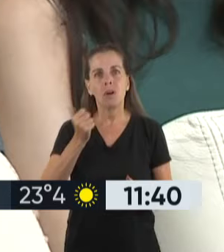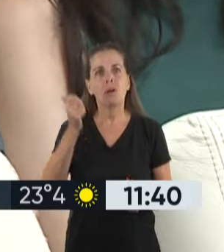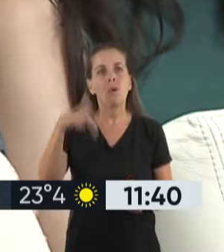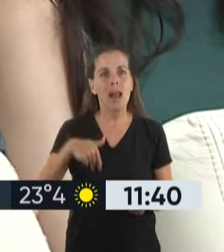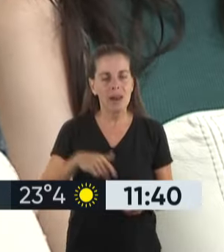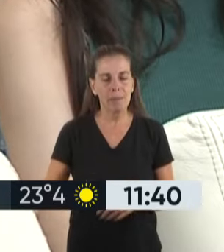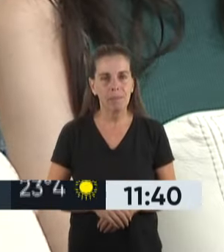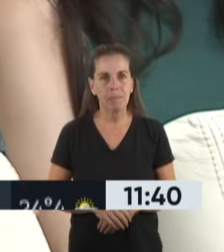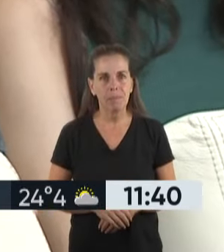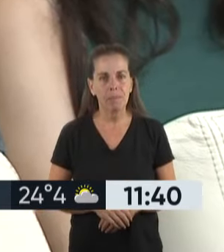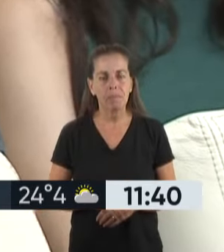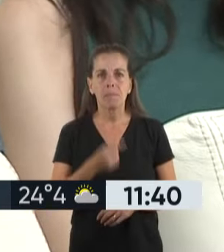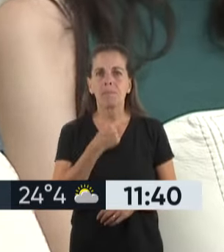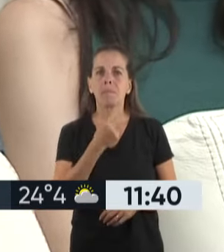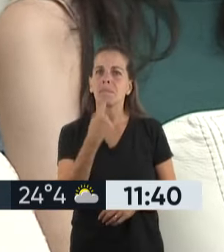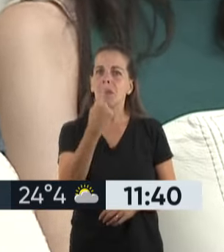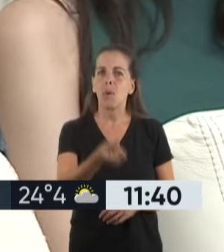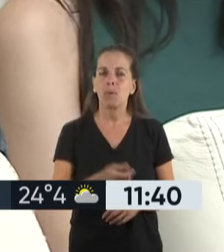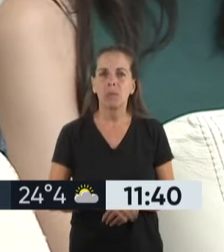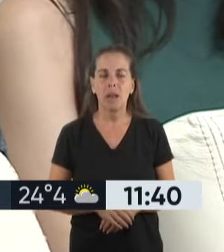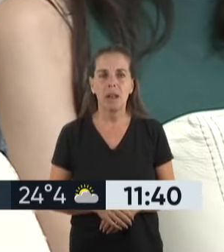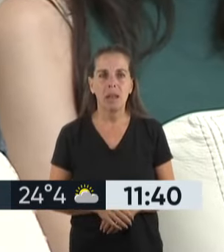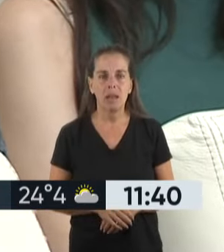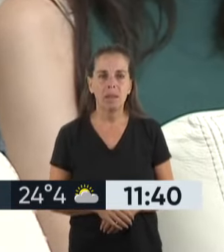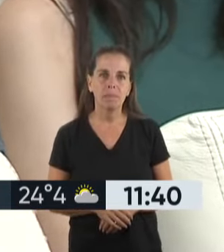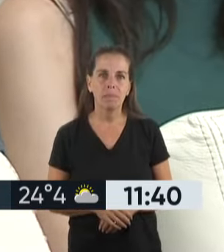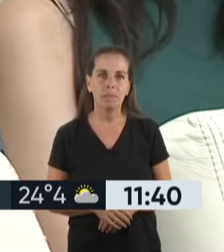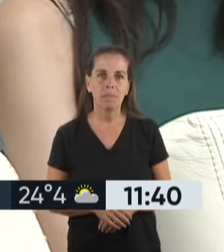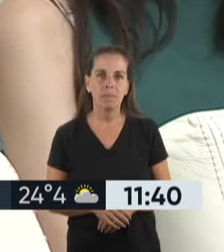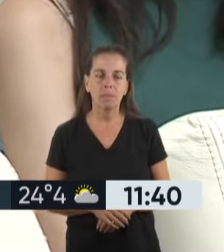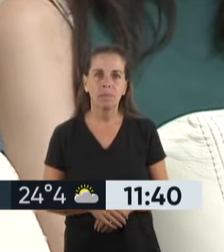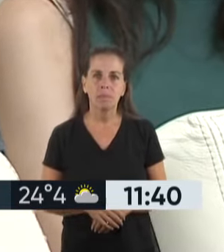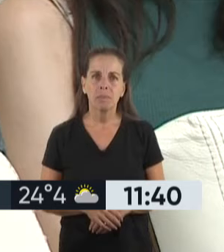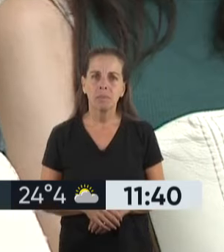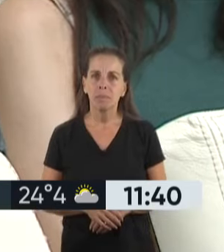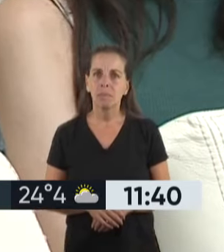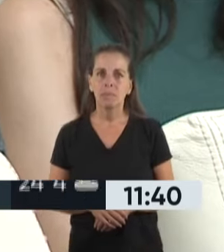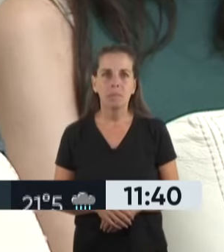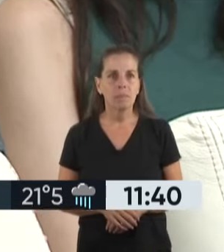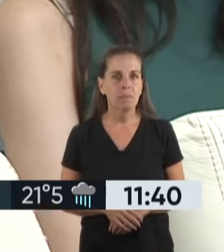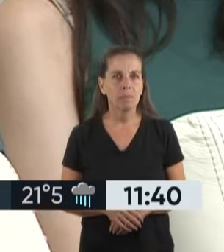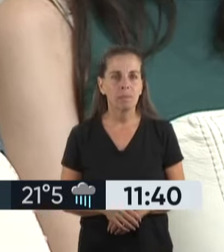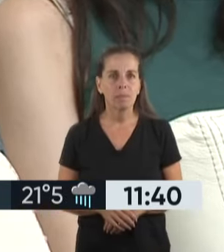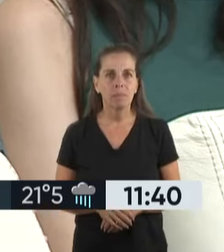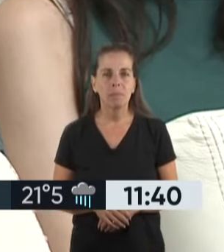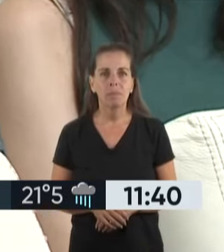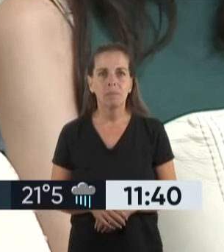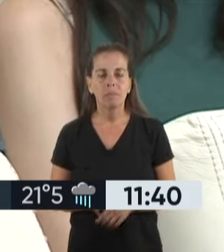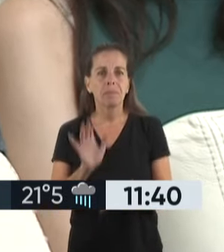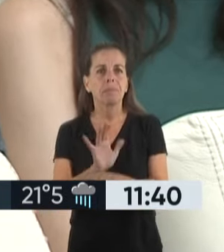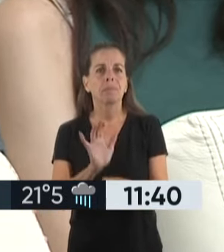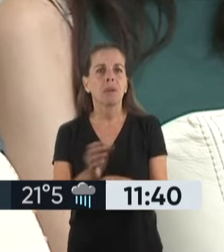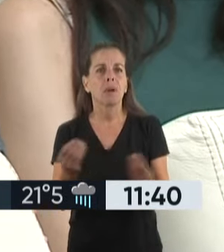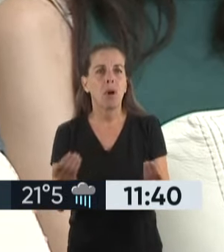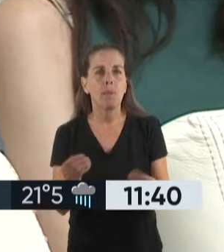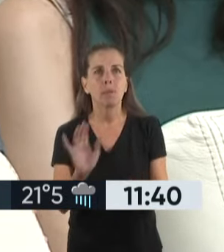par yo quisiera consultarle o Quiz personal quizs para el oficialismo general lo que podría